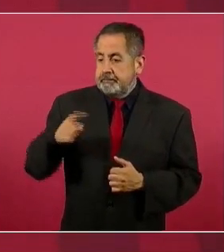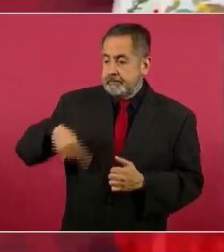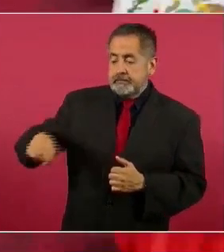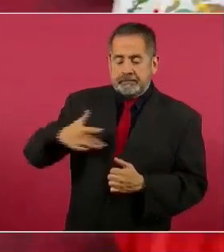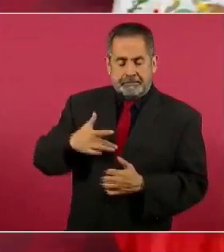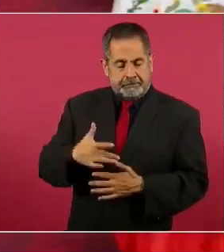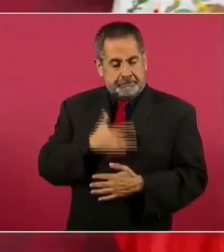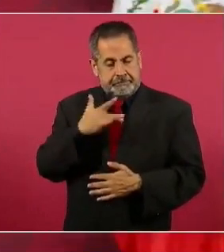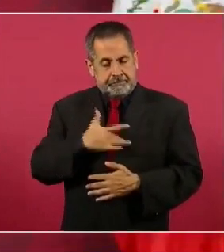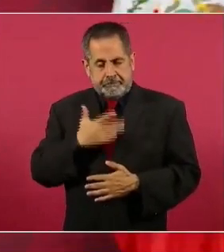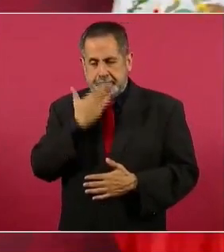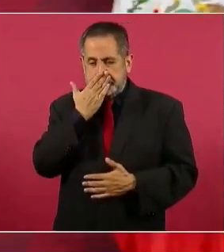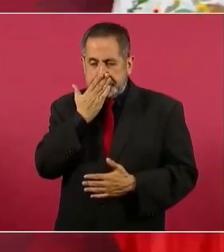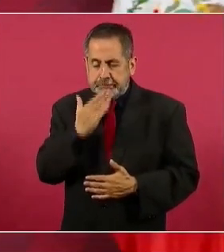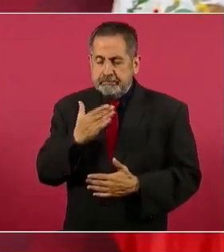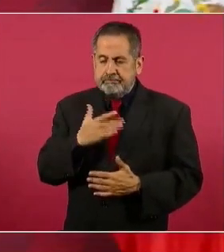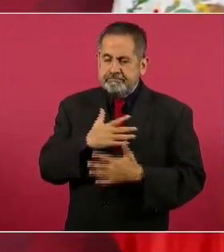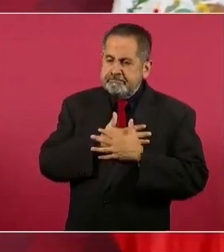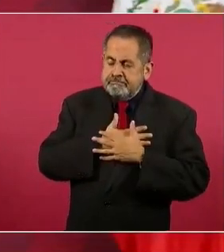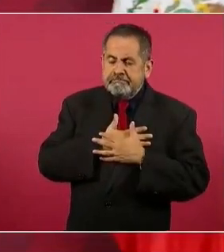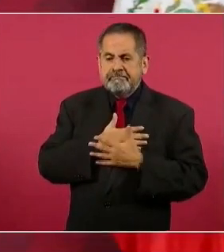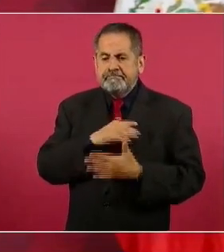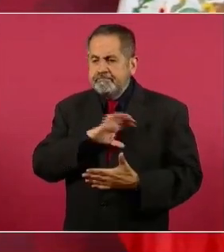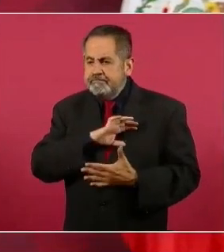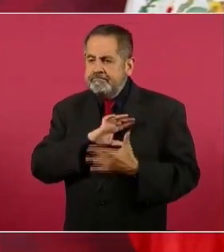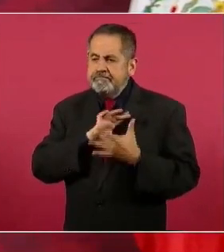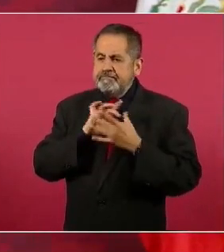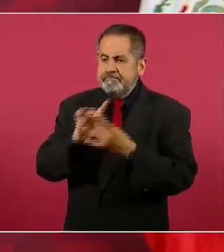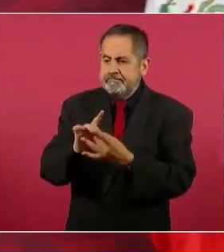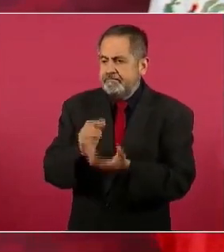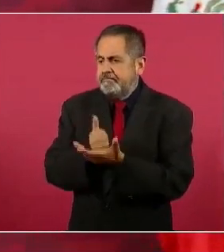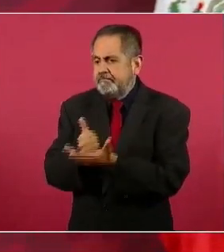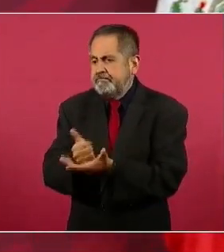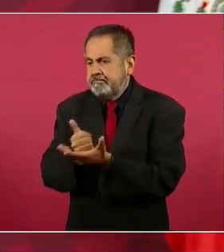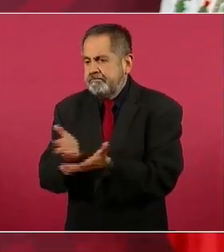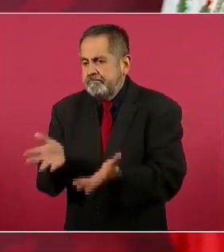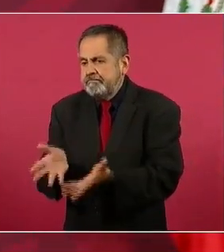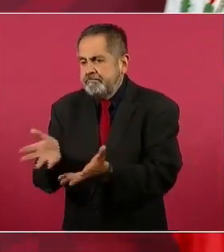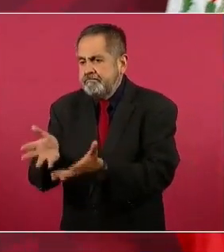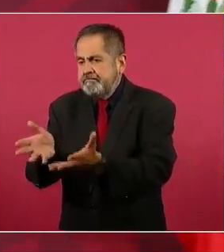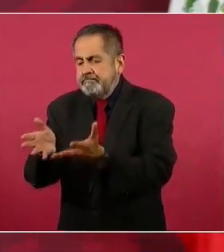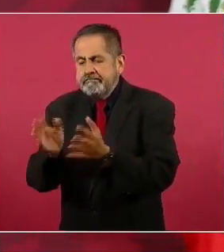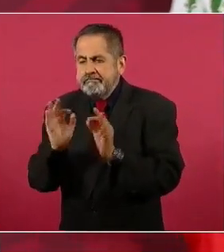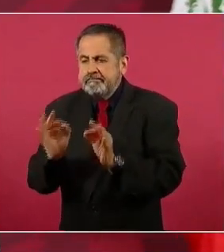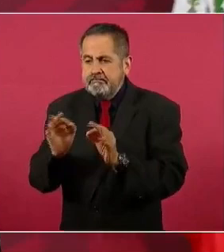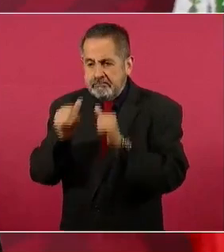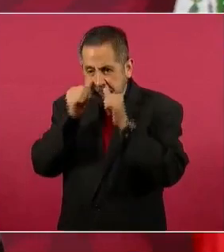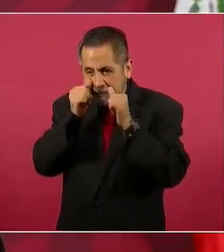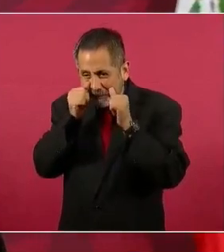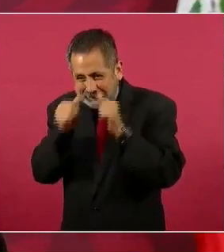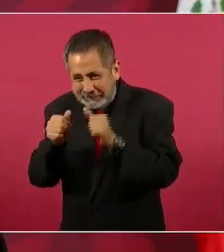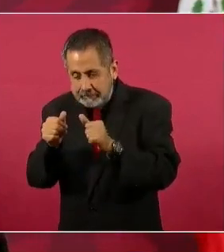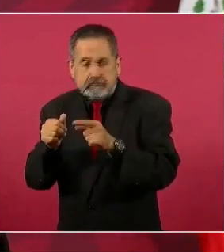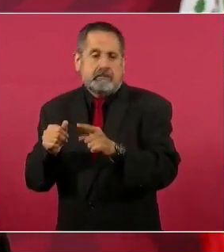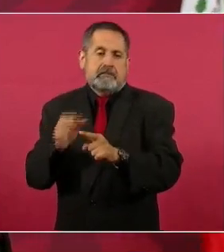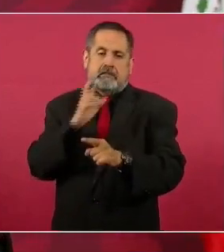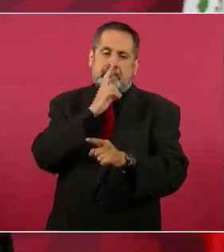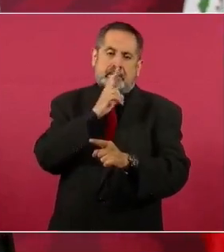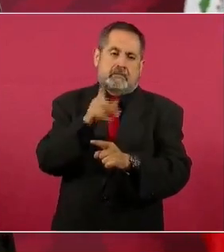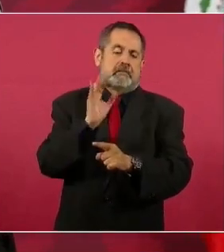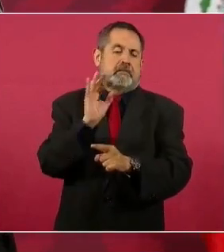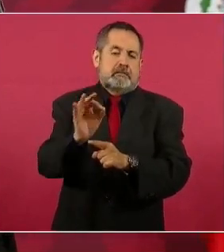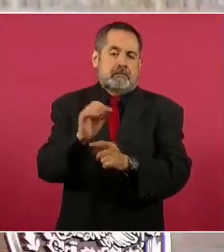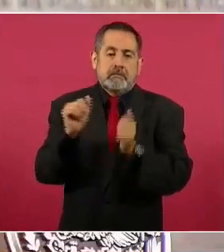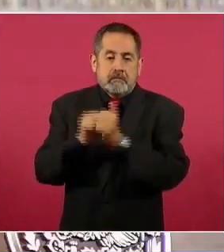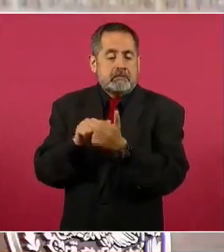sensibles, humanas. Los efectos nocivos de las crisis se pueden